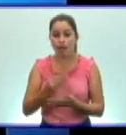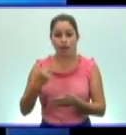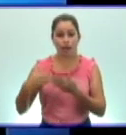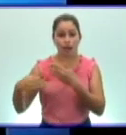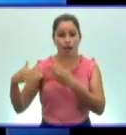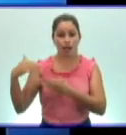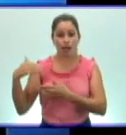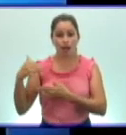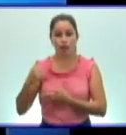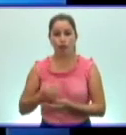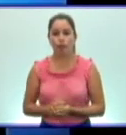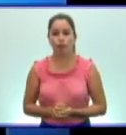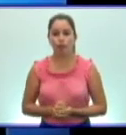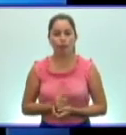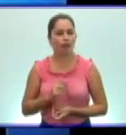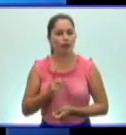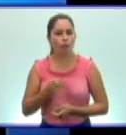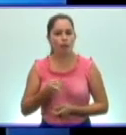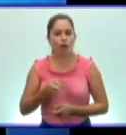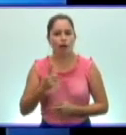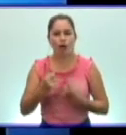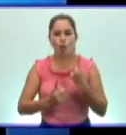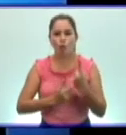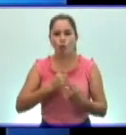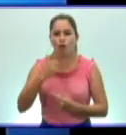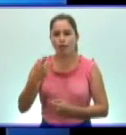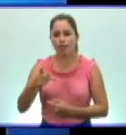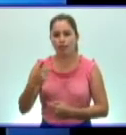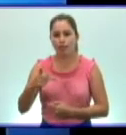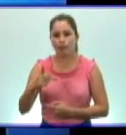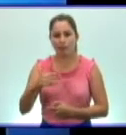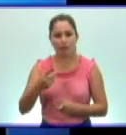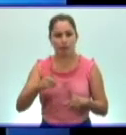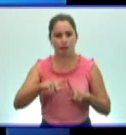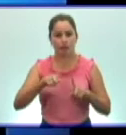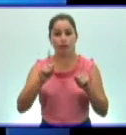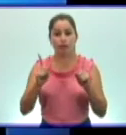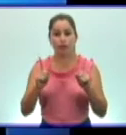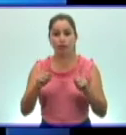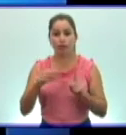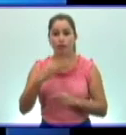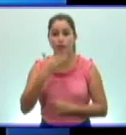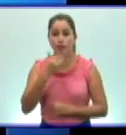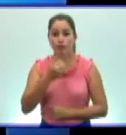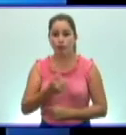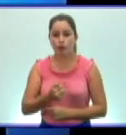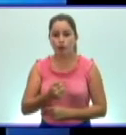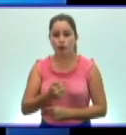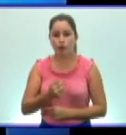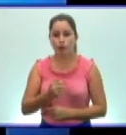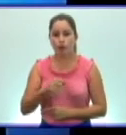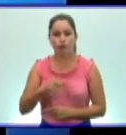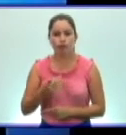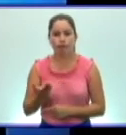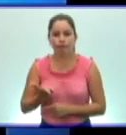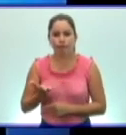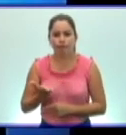anterior, habíamos dejado algunas actividades de tarea y sería bueno de forma muy